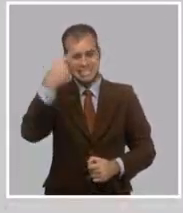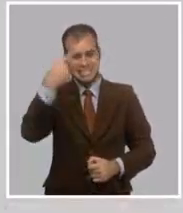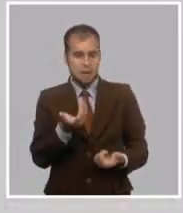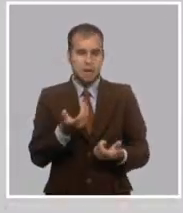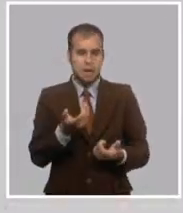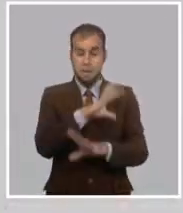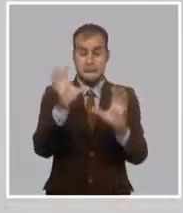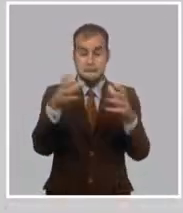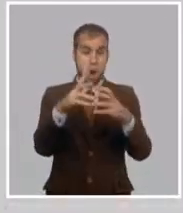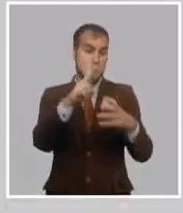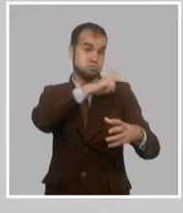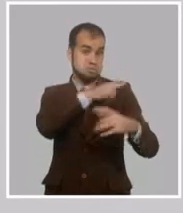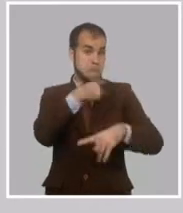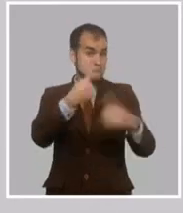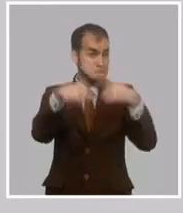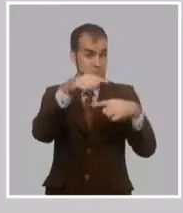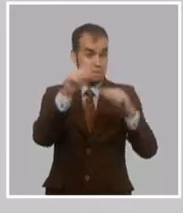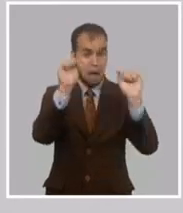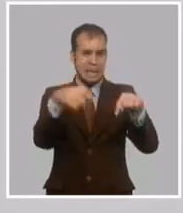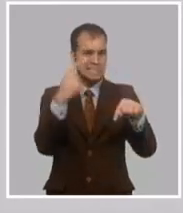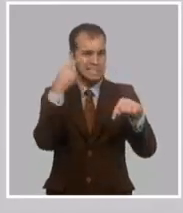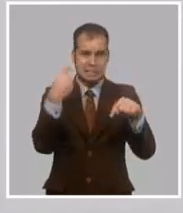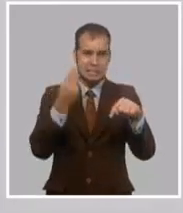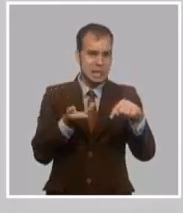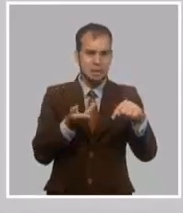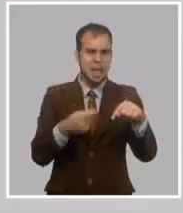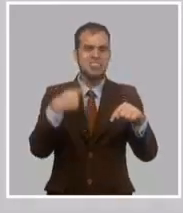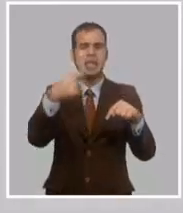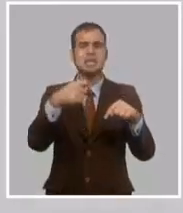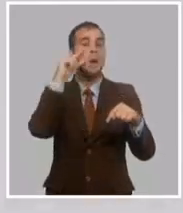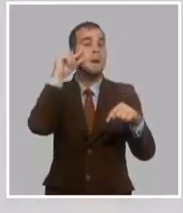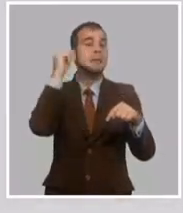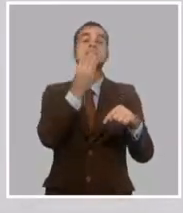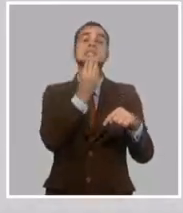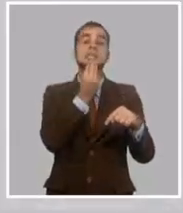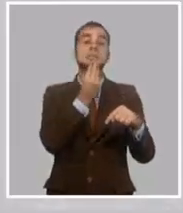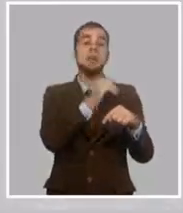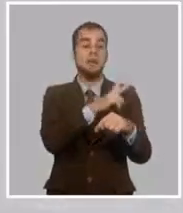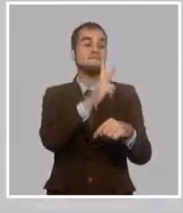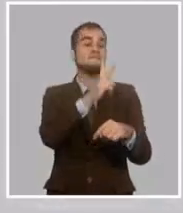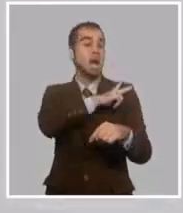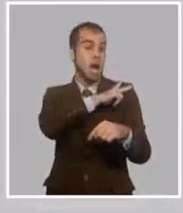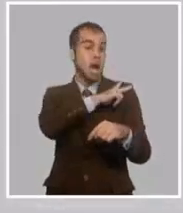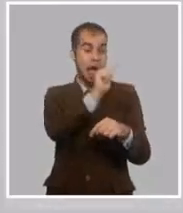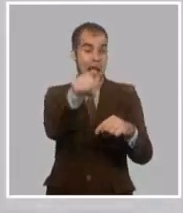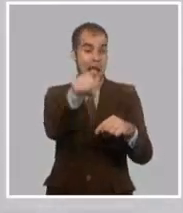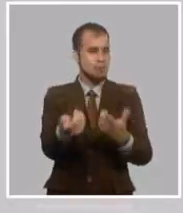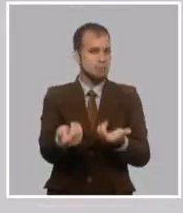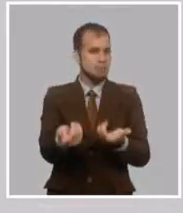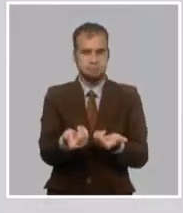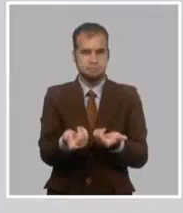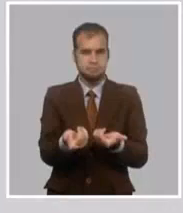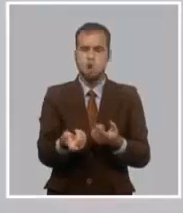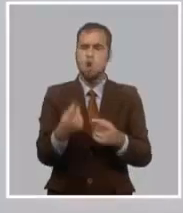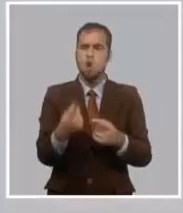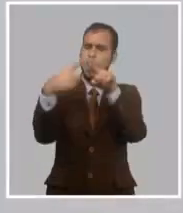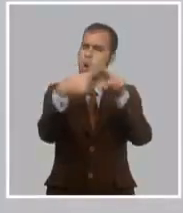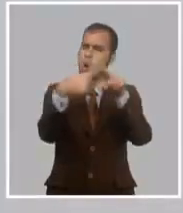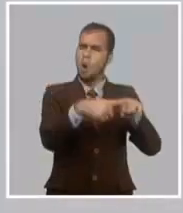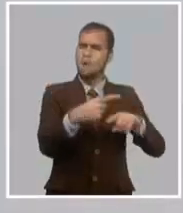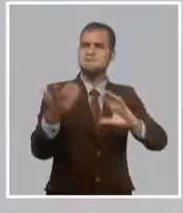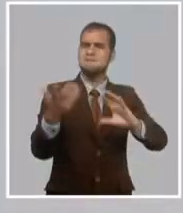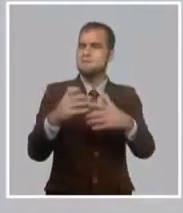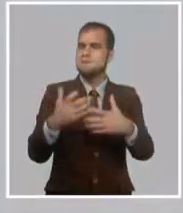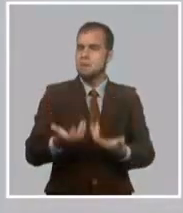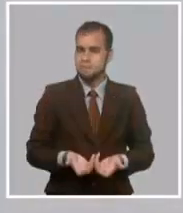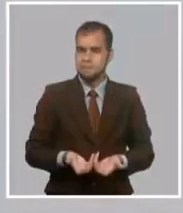desacertada decisión de poner a Céspedes y a toda la manera que tuvieron de,